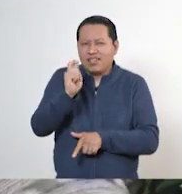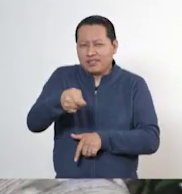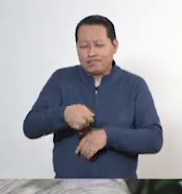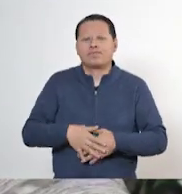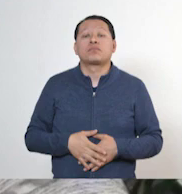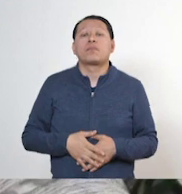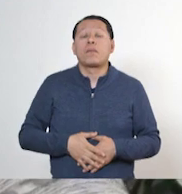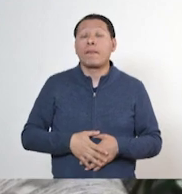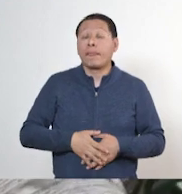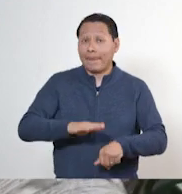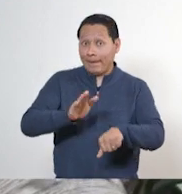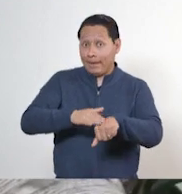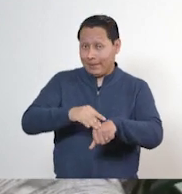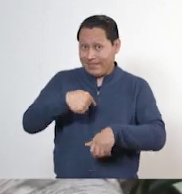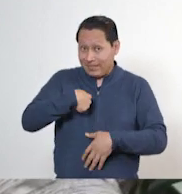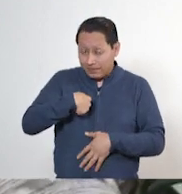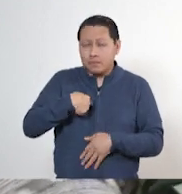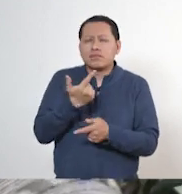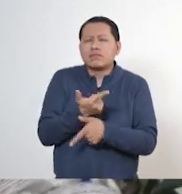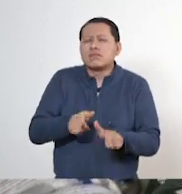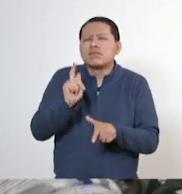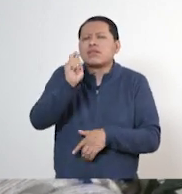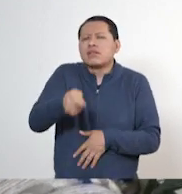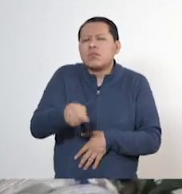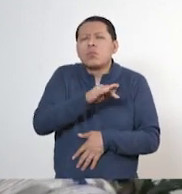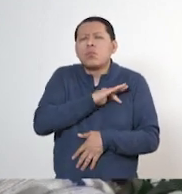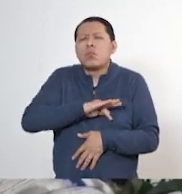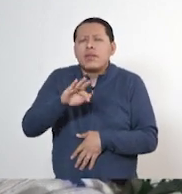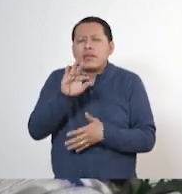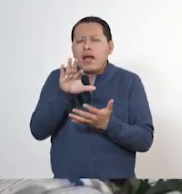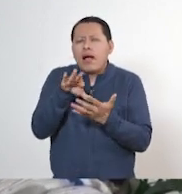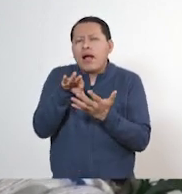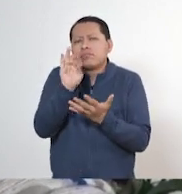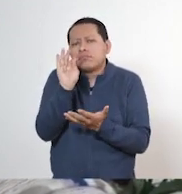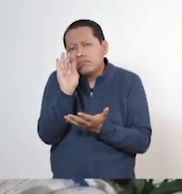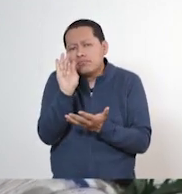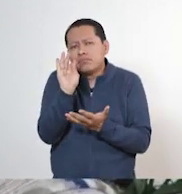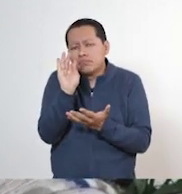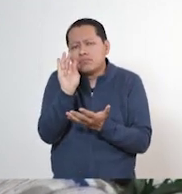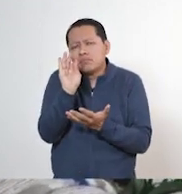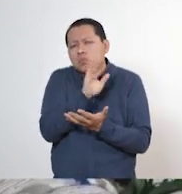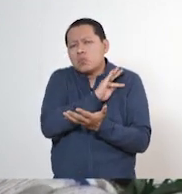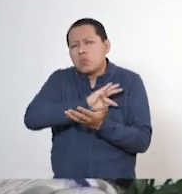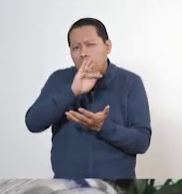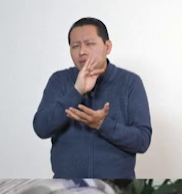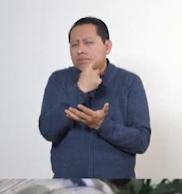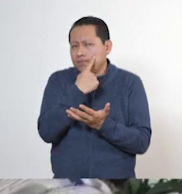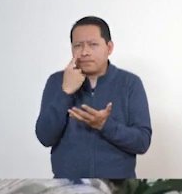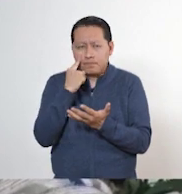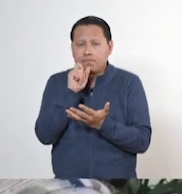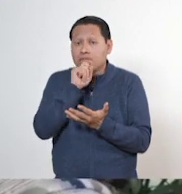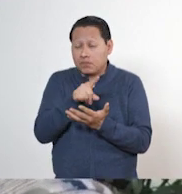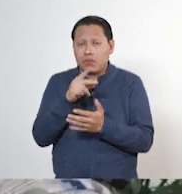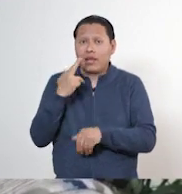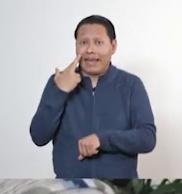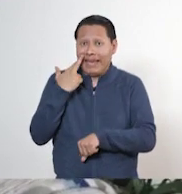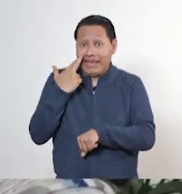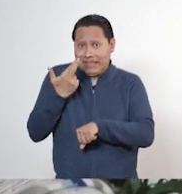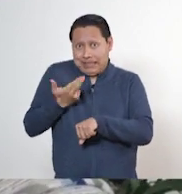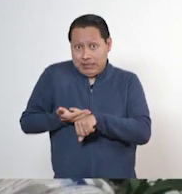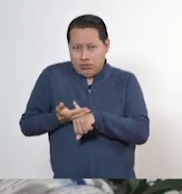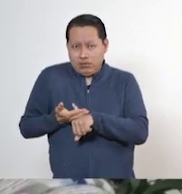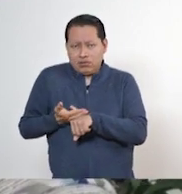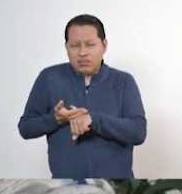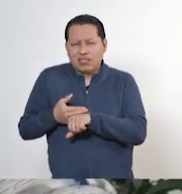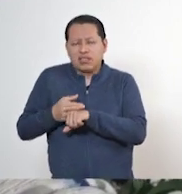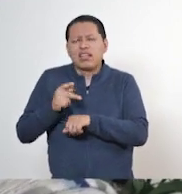Para mí la libertad es el poder de escoger o elegir. Y la responsabilidad es